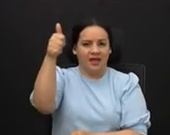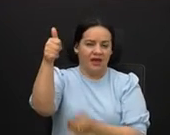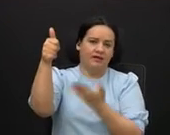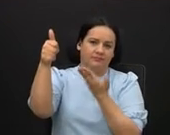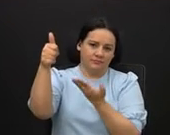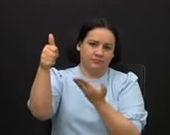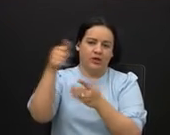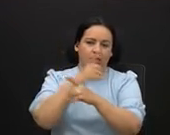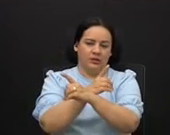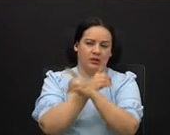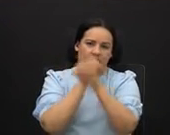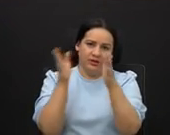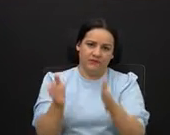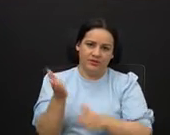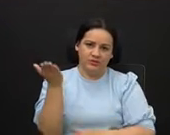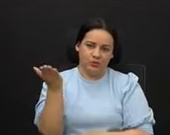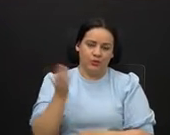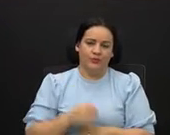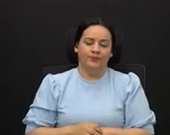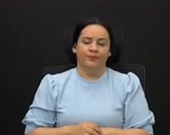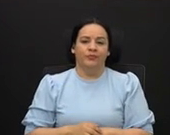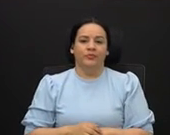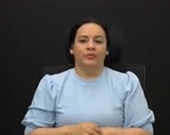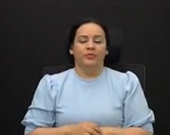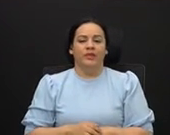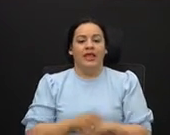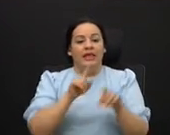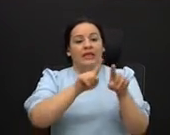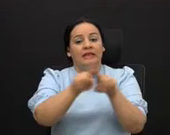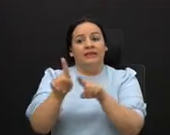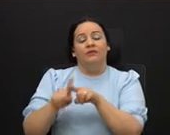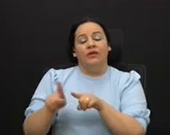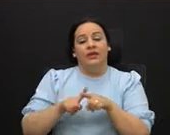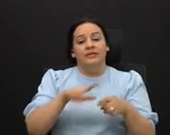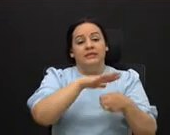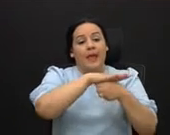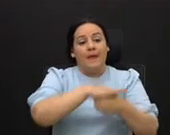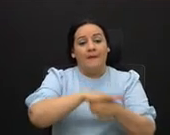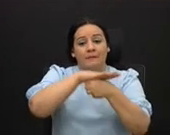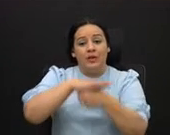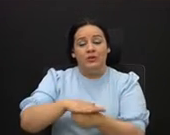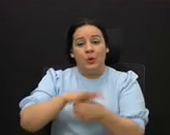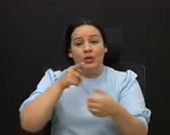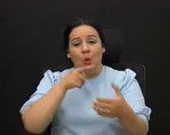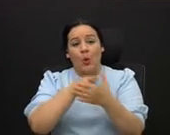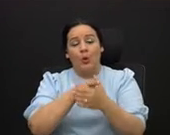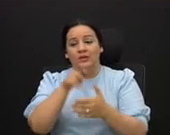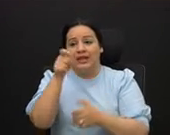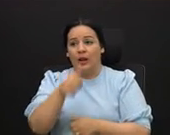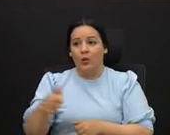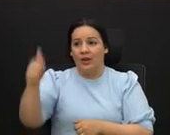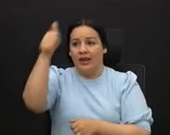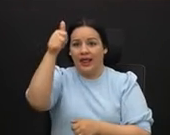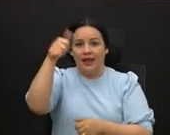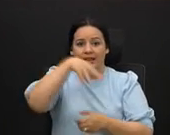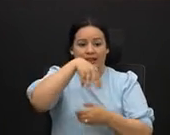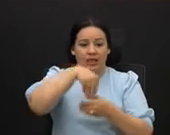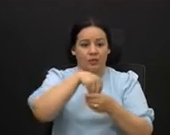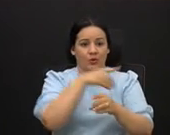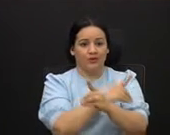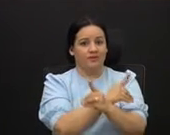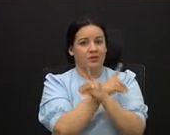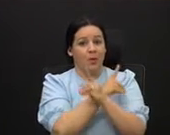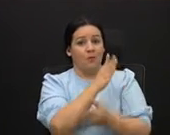del defensor. Las diferencias y presiones contra los jerarcas en la Defensoría por parte de los